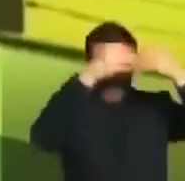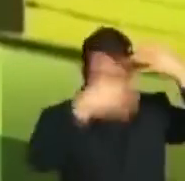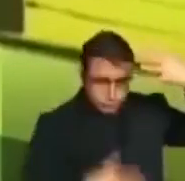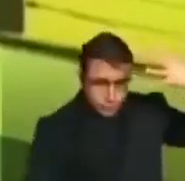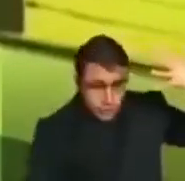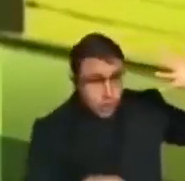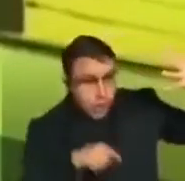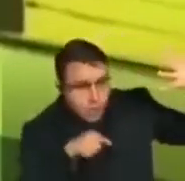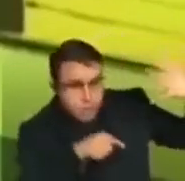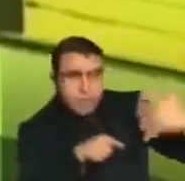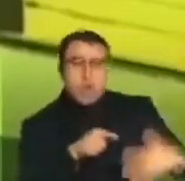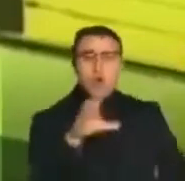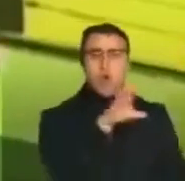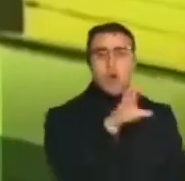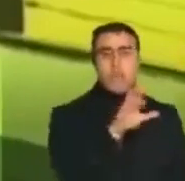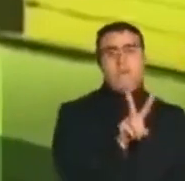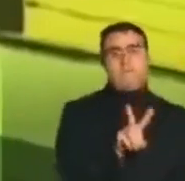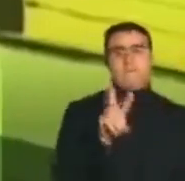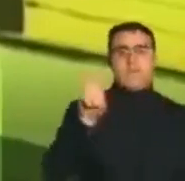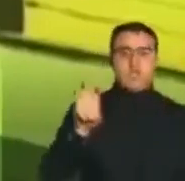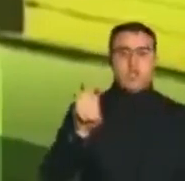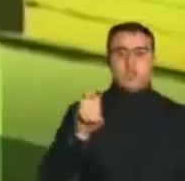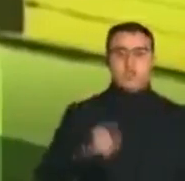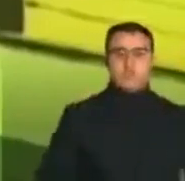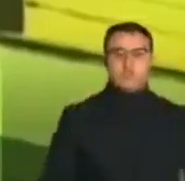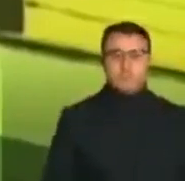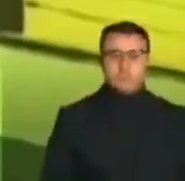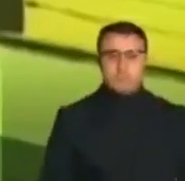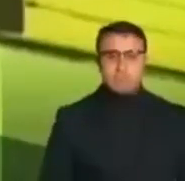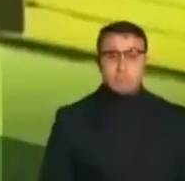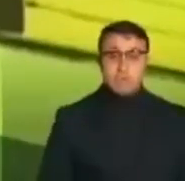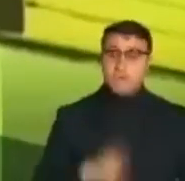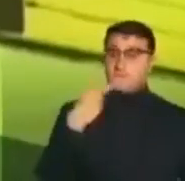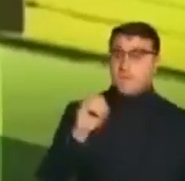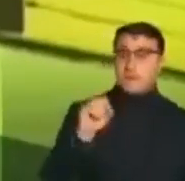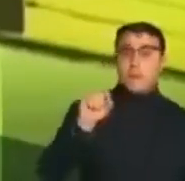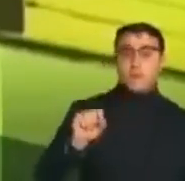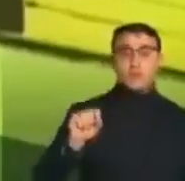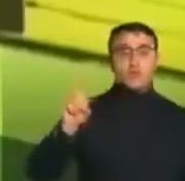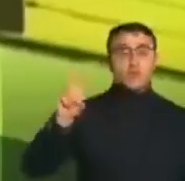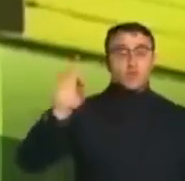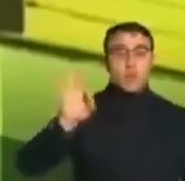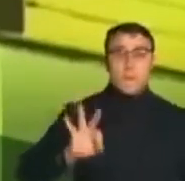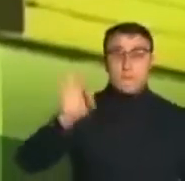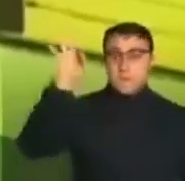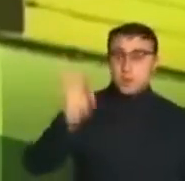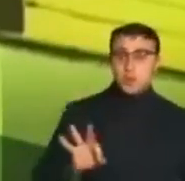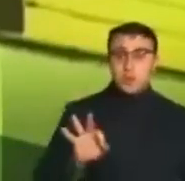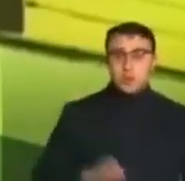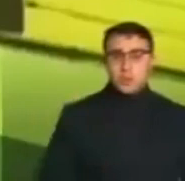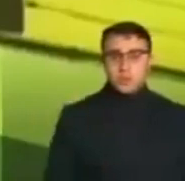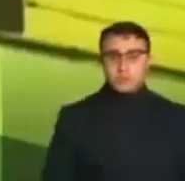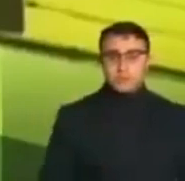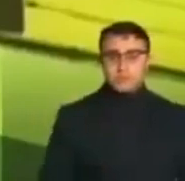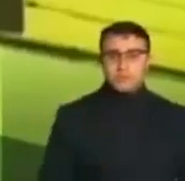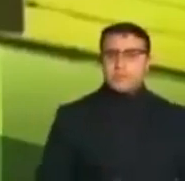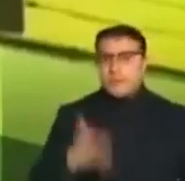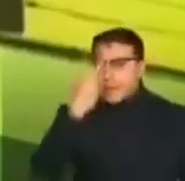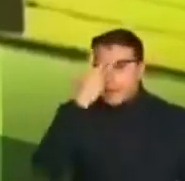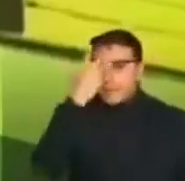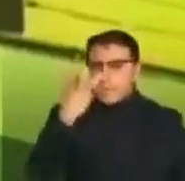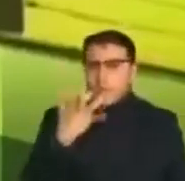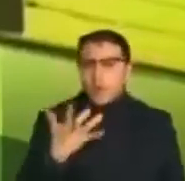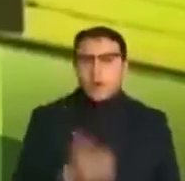con una tasa del 20.2. ¿Por qué? Porque cuando se detecta